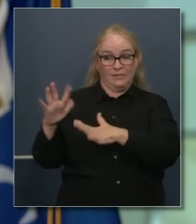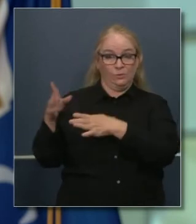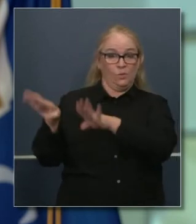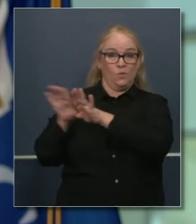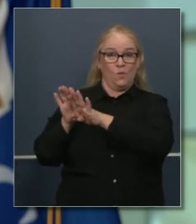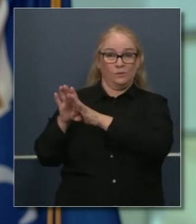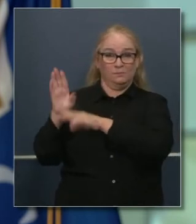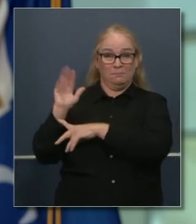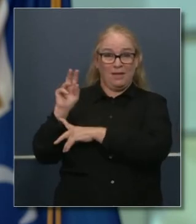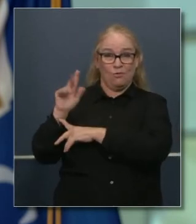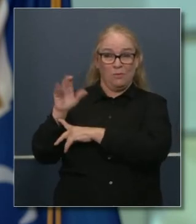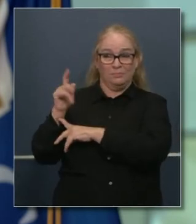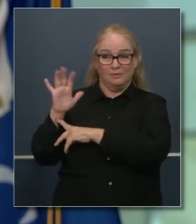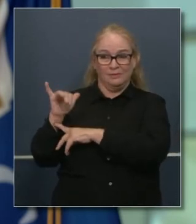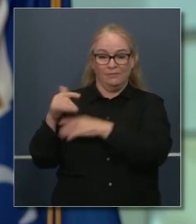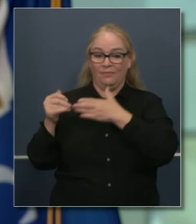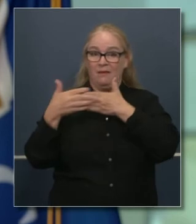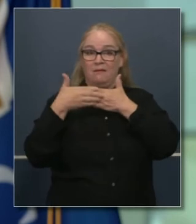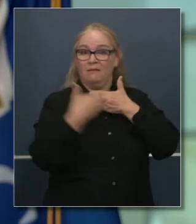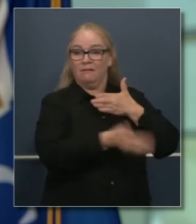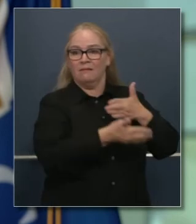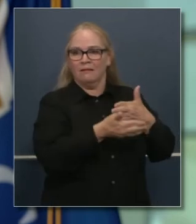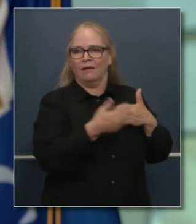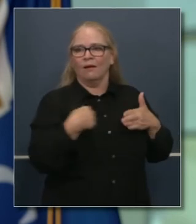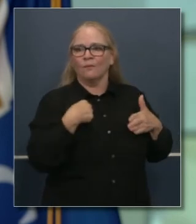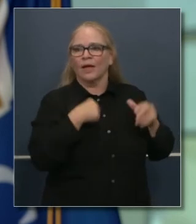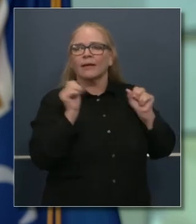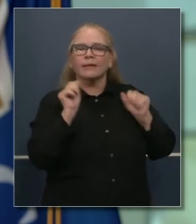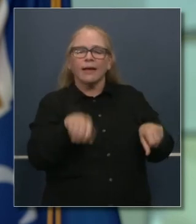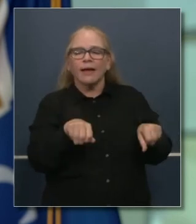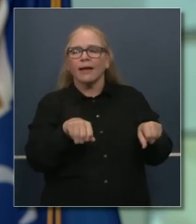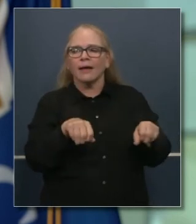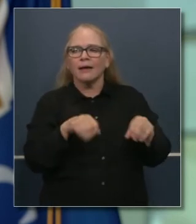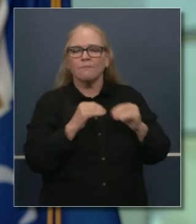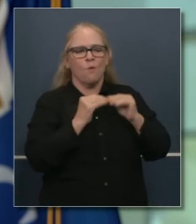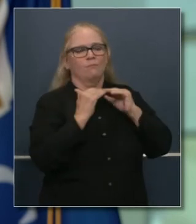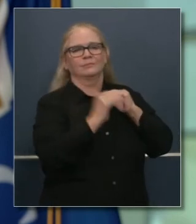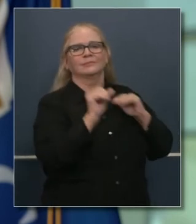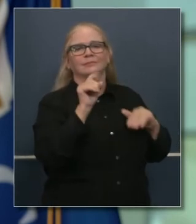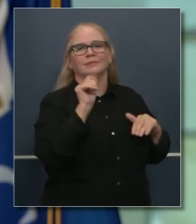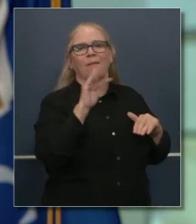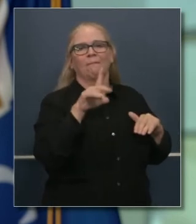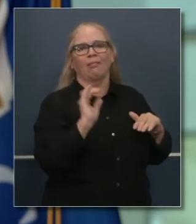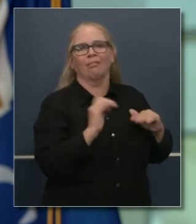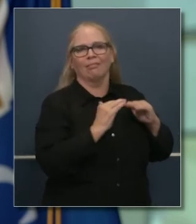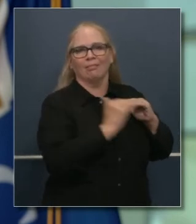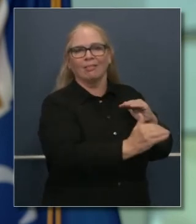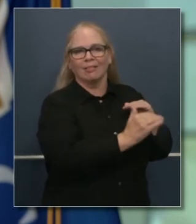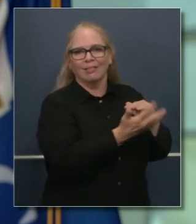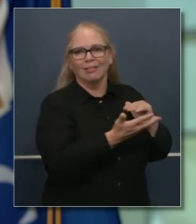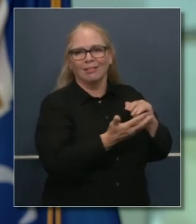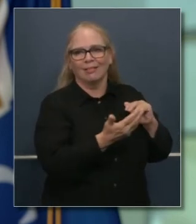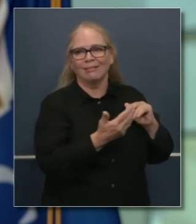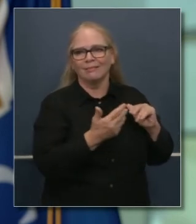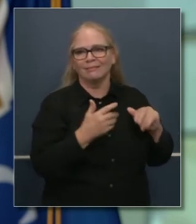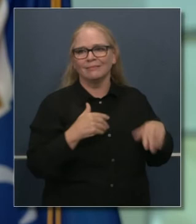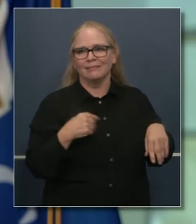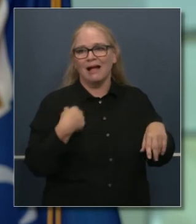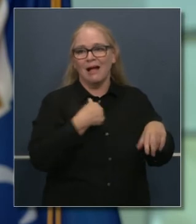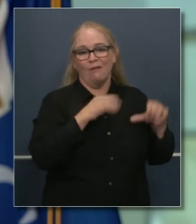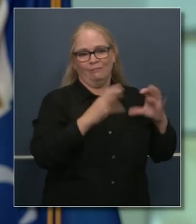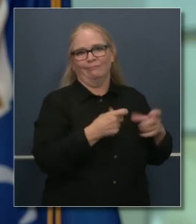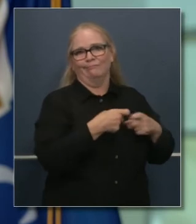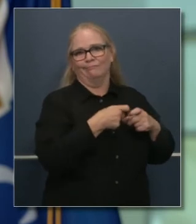proceso para sacarlos de la bancarrota y comenzar a estabilizar nuestro portafolio de energía incluyendo la importancia de los pagarés también y